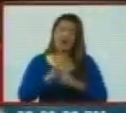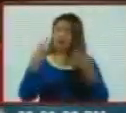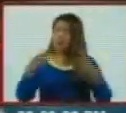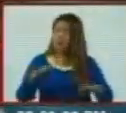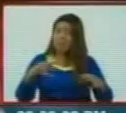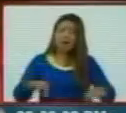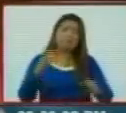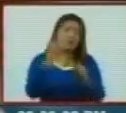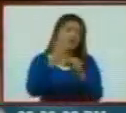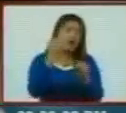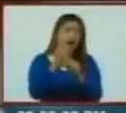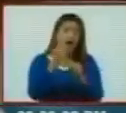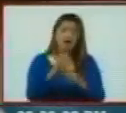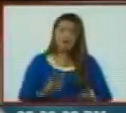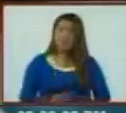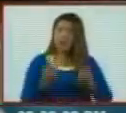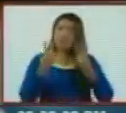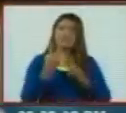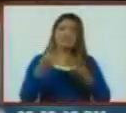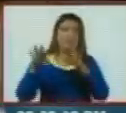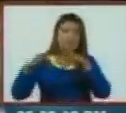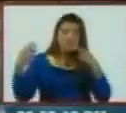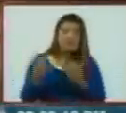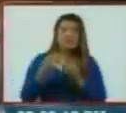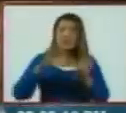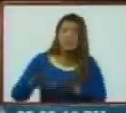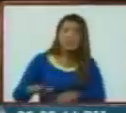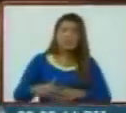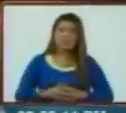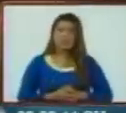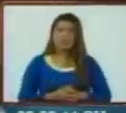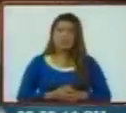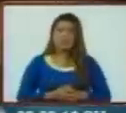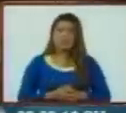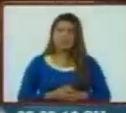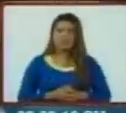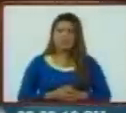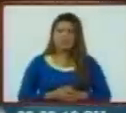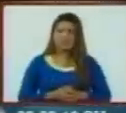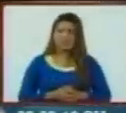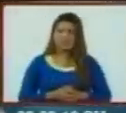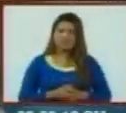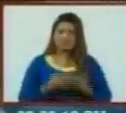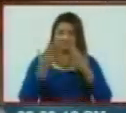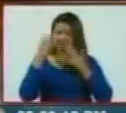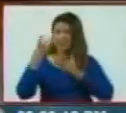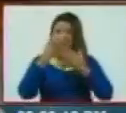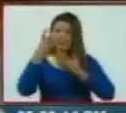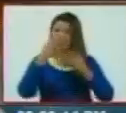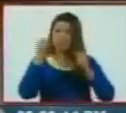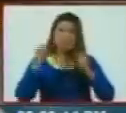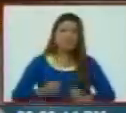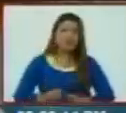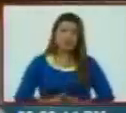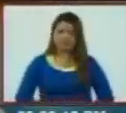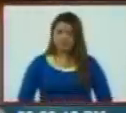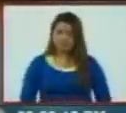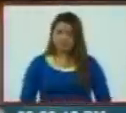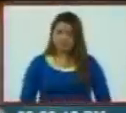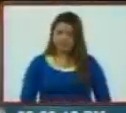vida, trabajamos por nuestra familia. Si esta gente no nos quiere ver, que nosotros surjamos. Esta gente quiere que